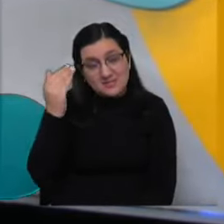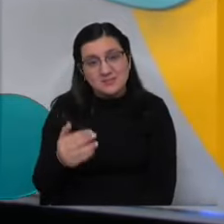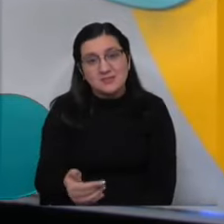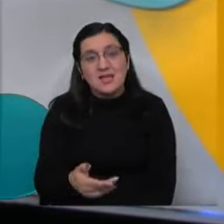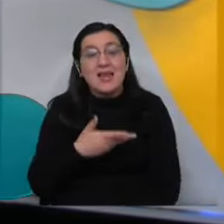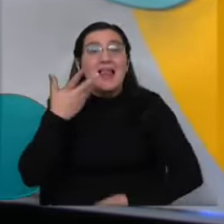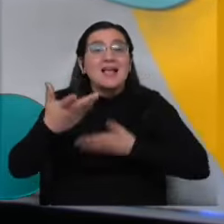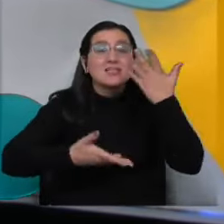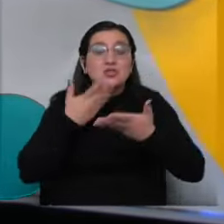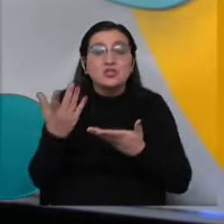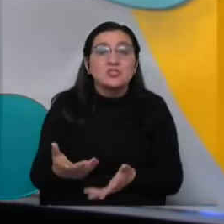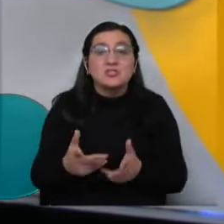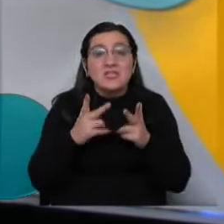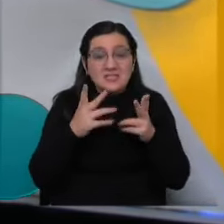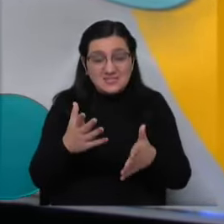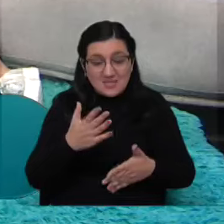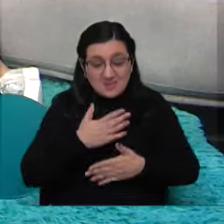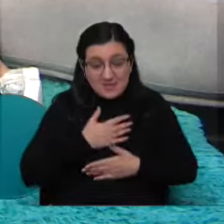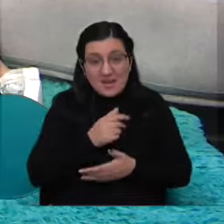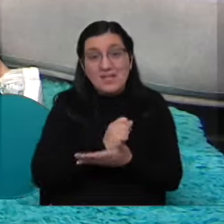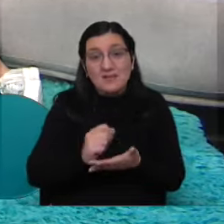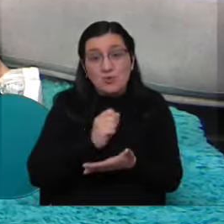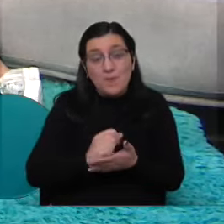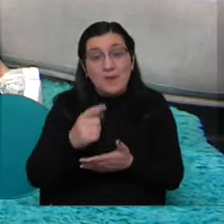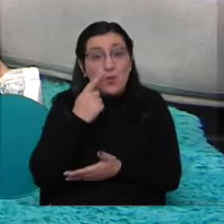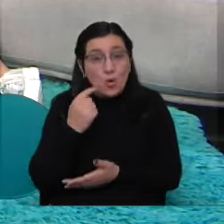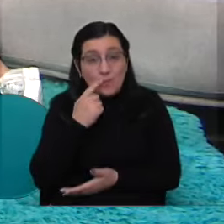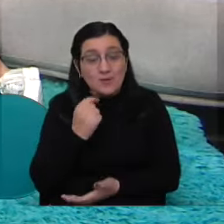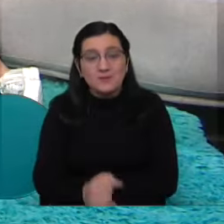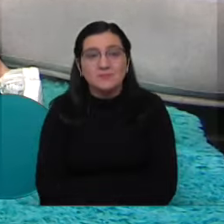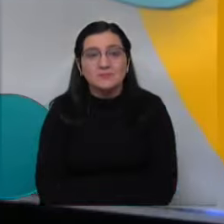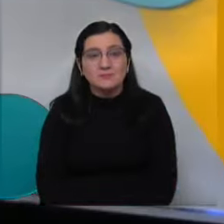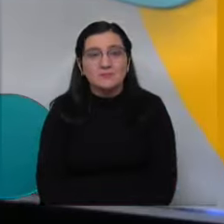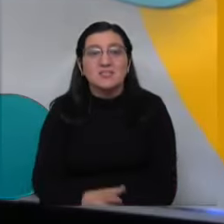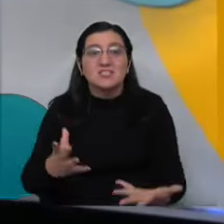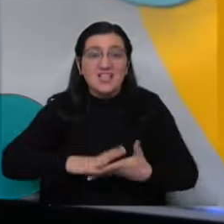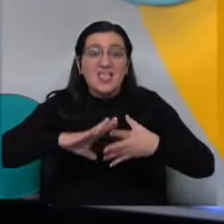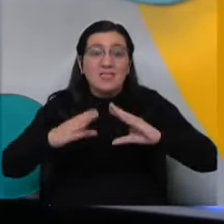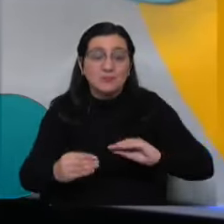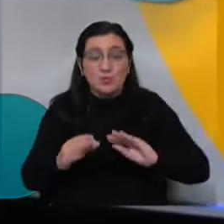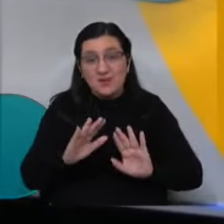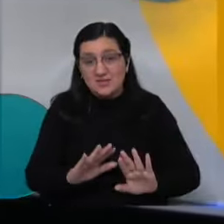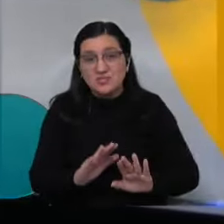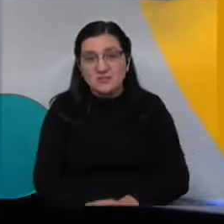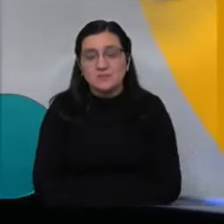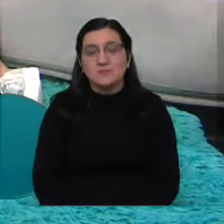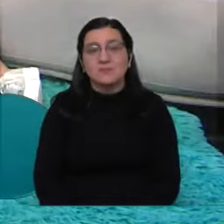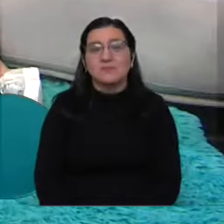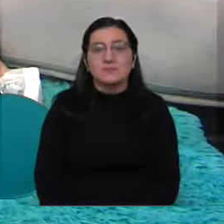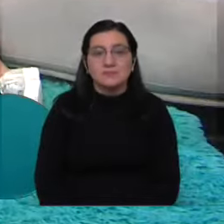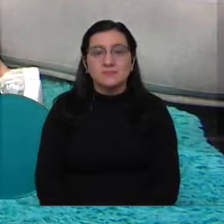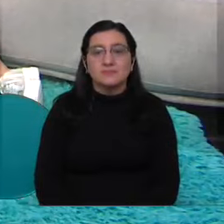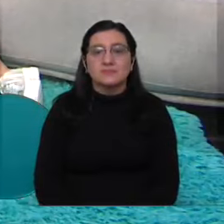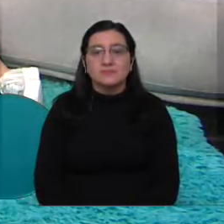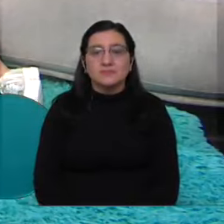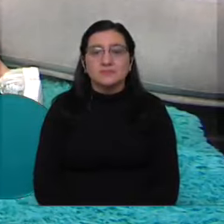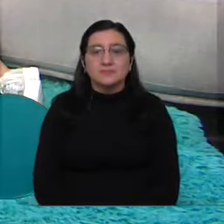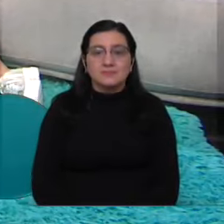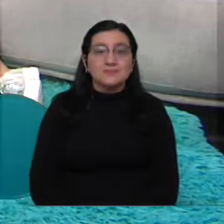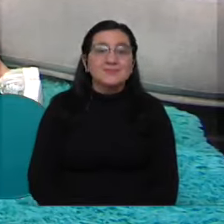mí en realidad era escrita para un hombre ella transforma el texto para que sea Claro claro claro escuché esa versión